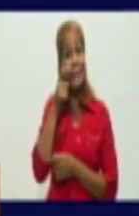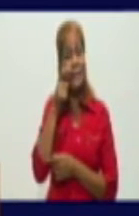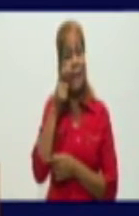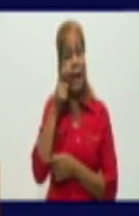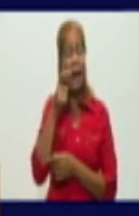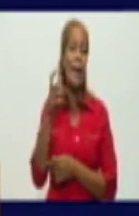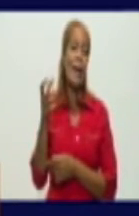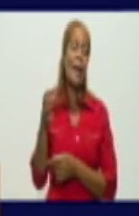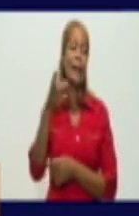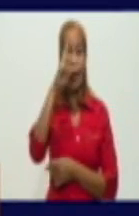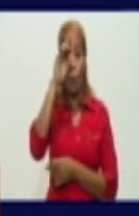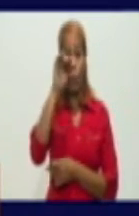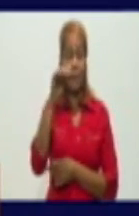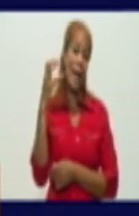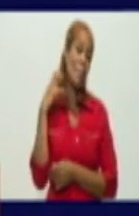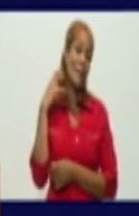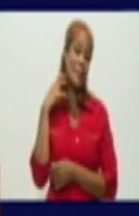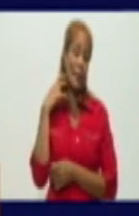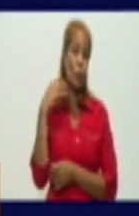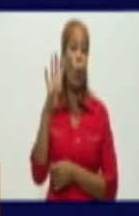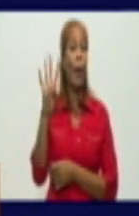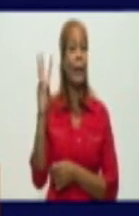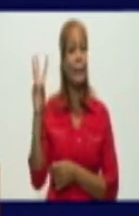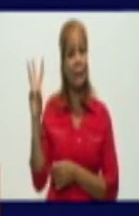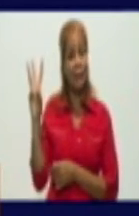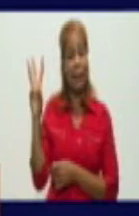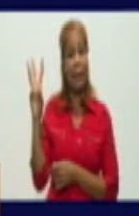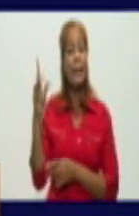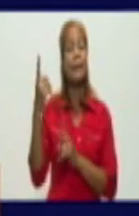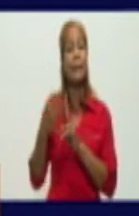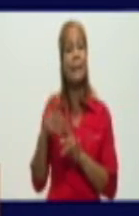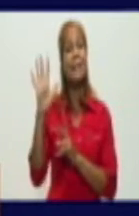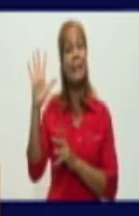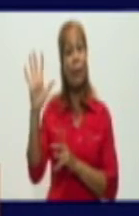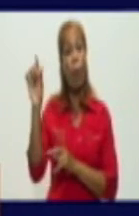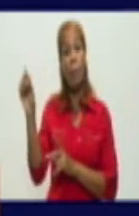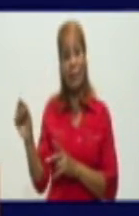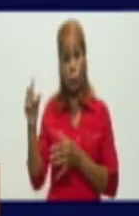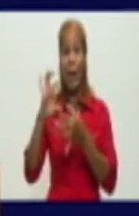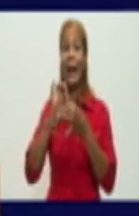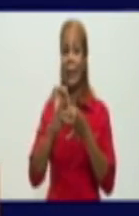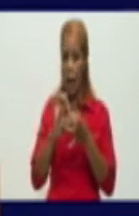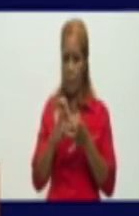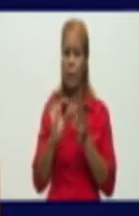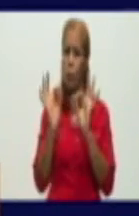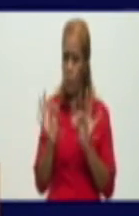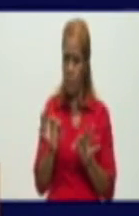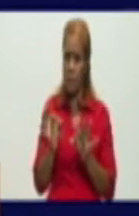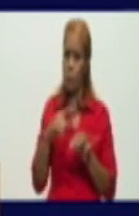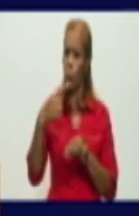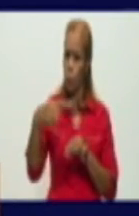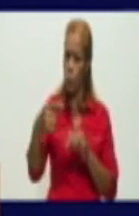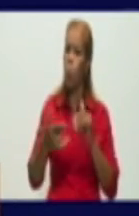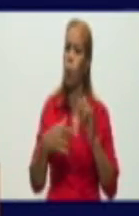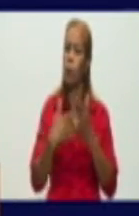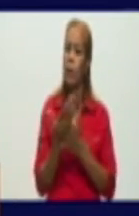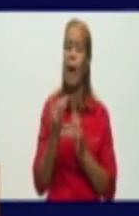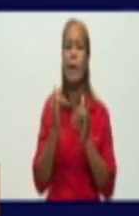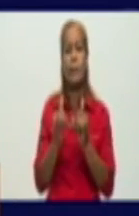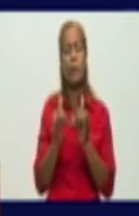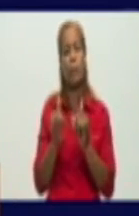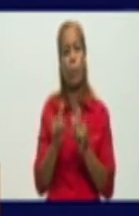el Hospital Celia Sánchez 43 pacientes y 5 pacientes graves, que son los mismos que hemos estado reportando, grave, estable, los 5 en